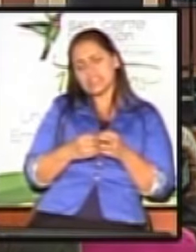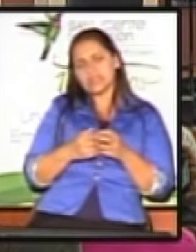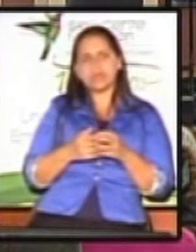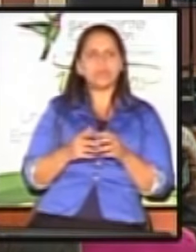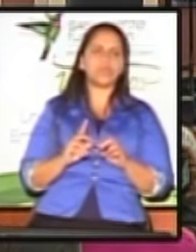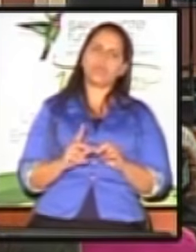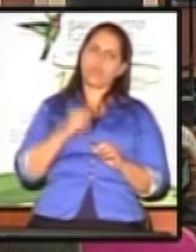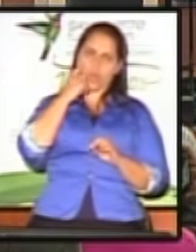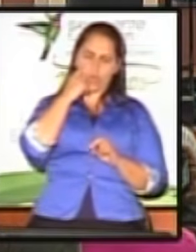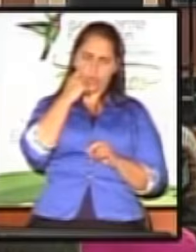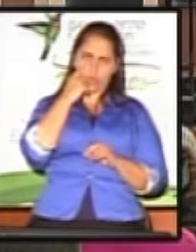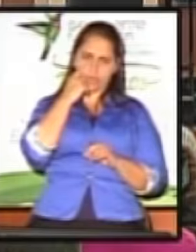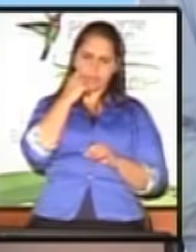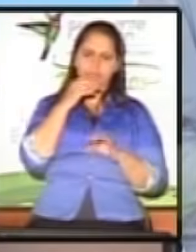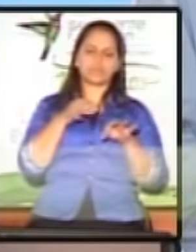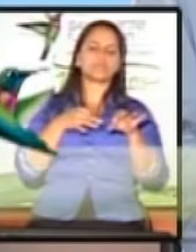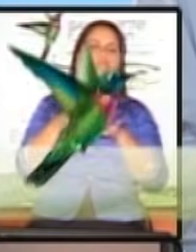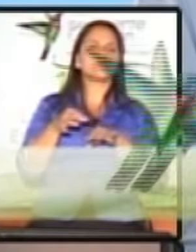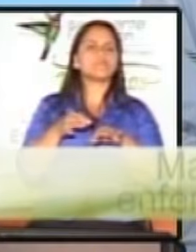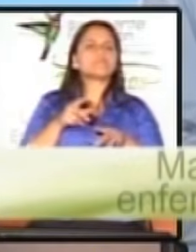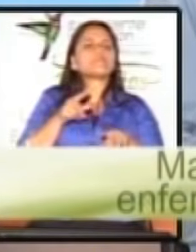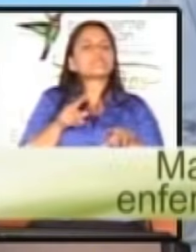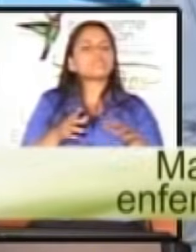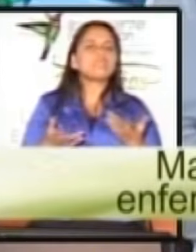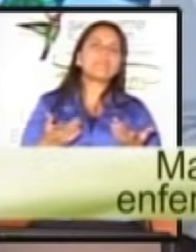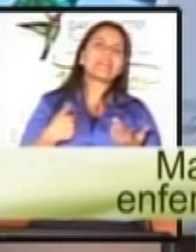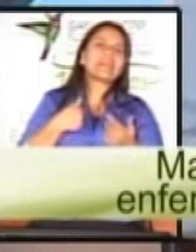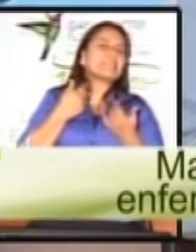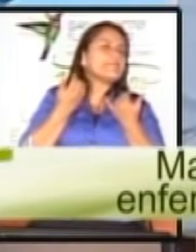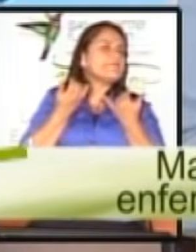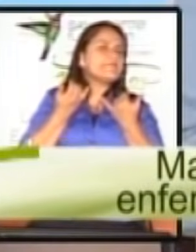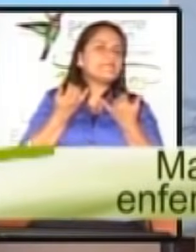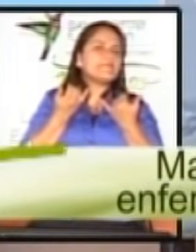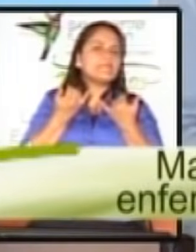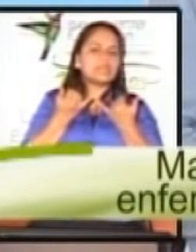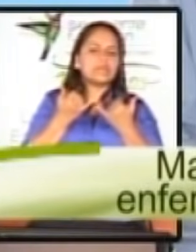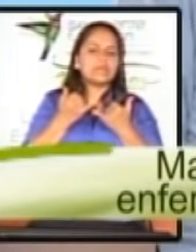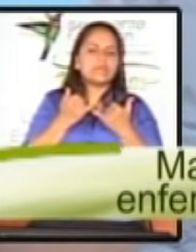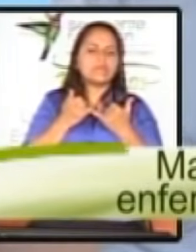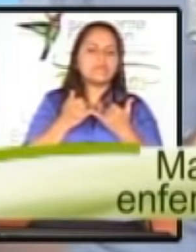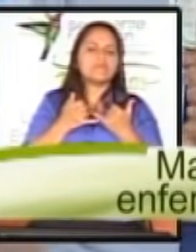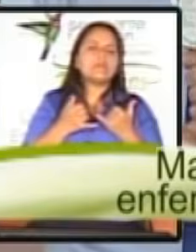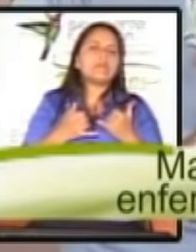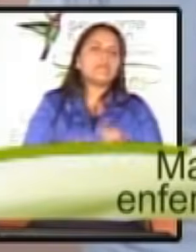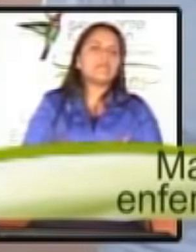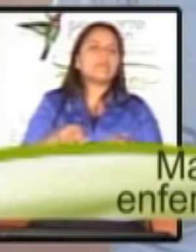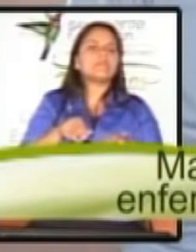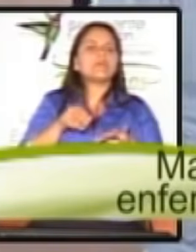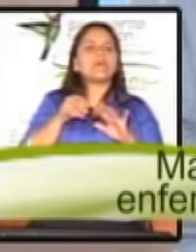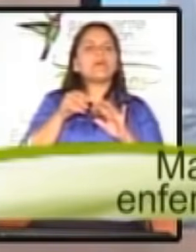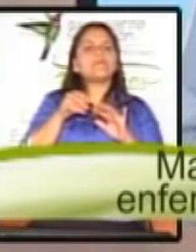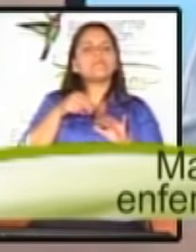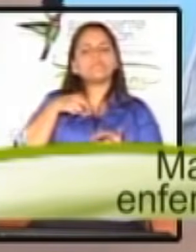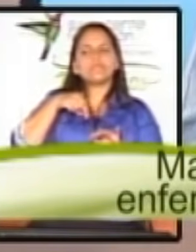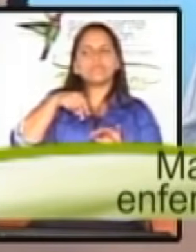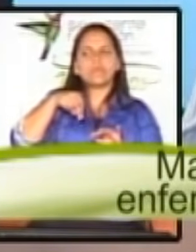pregunta que sigue muchas veces de una consulta, cuando el paciente ya sale lentamente y se queda la hermana o la esposa,